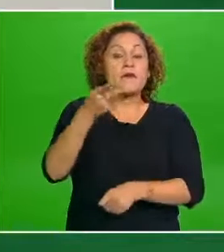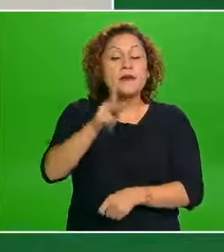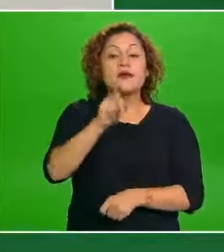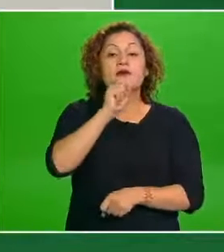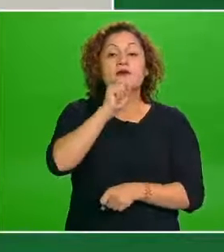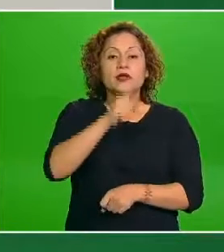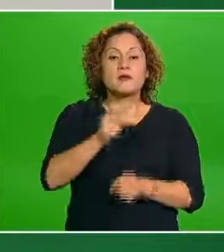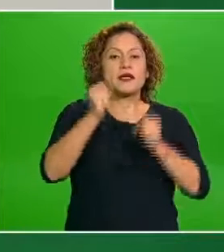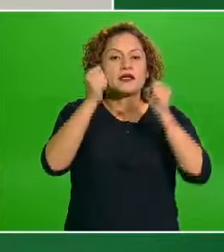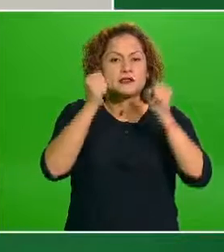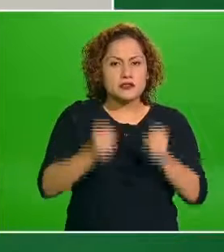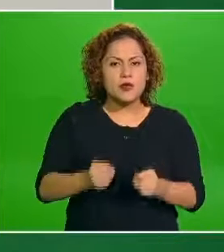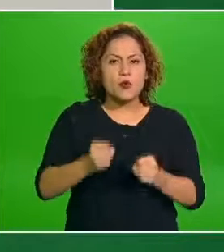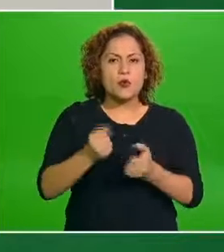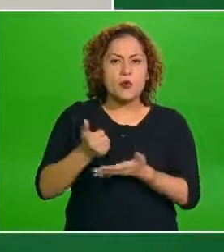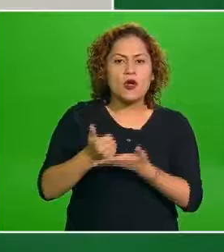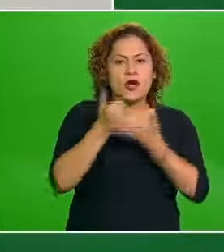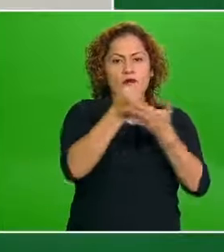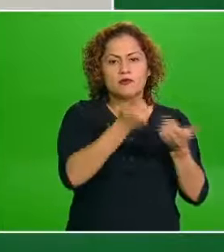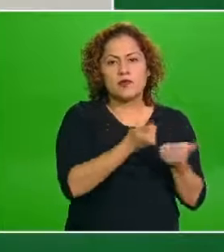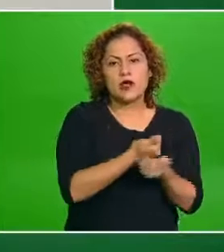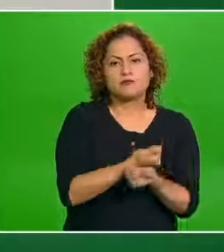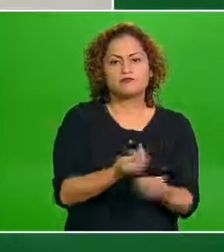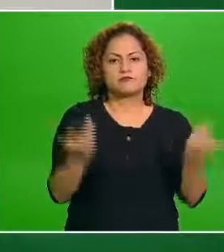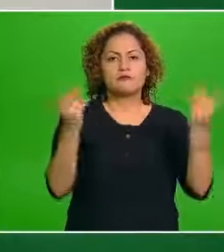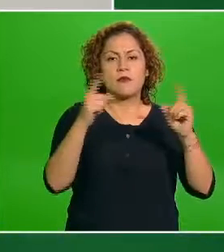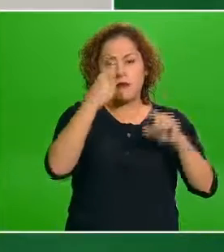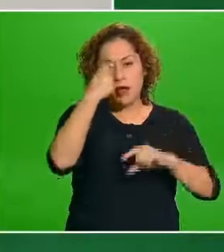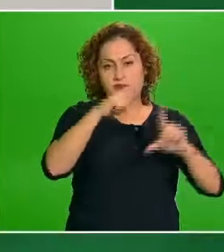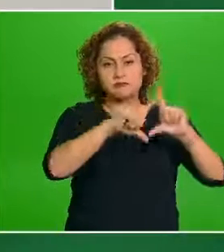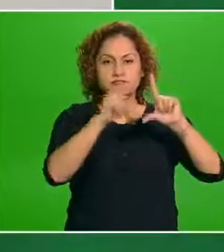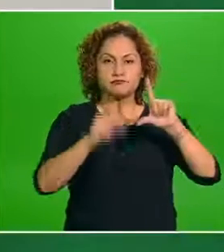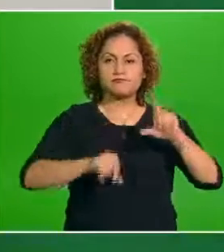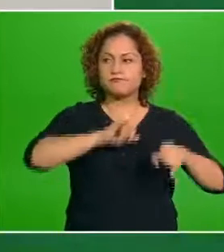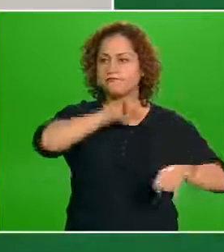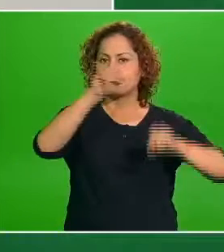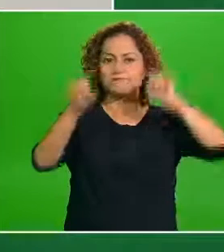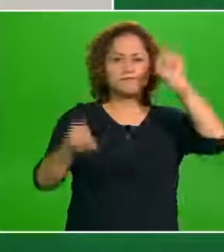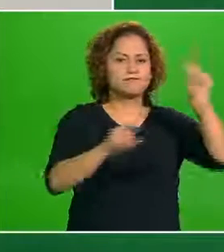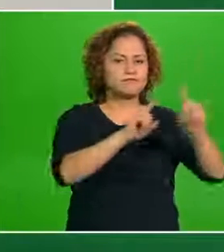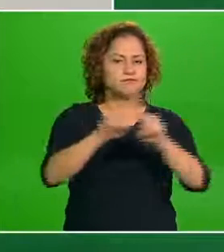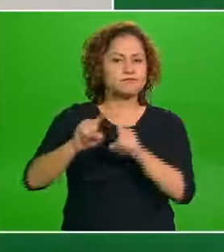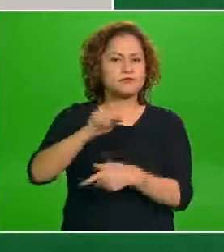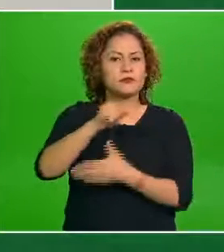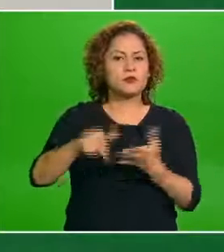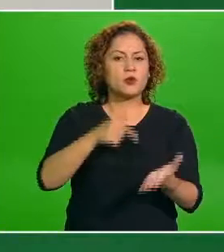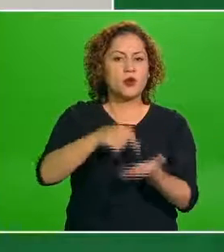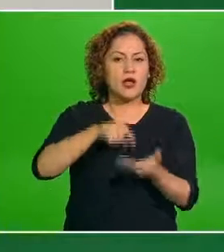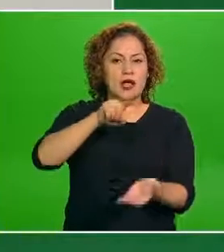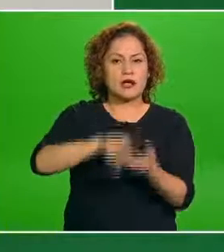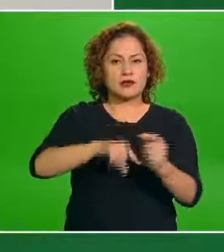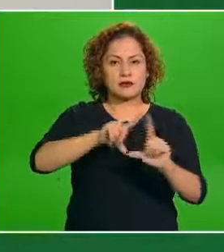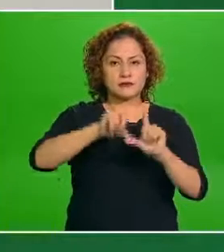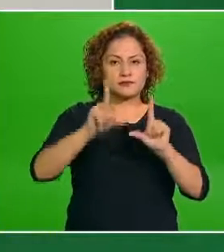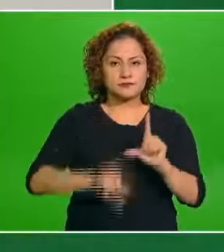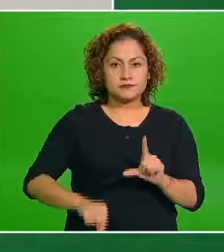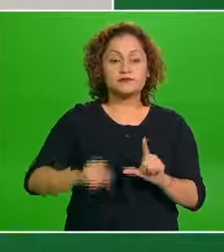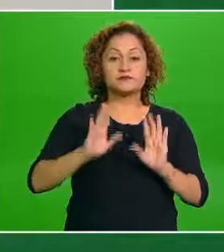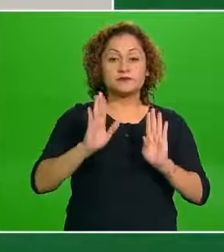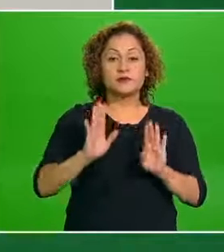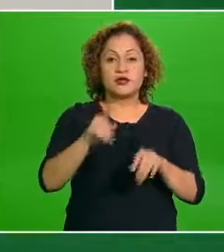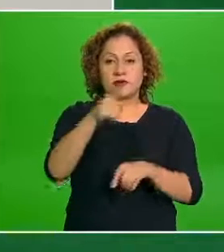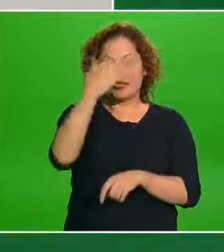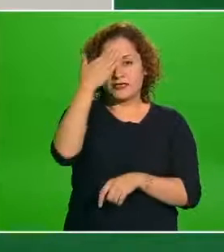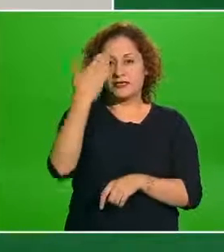a los puntos más remotos de la República Mexicana y que entonces todos los grupos que han sido seleccionados en función de